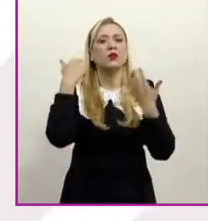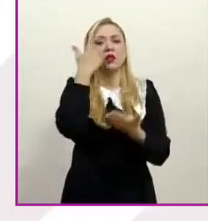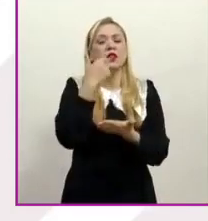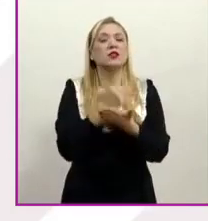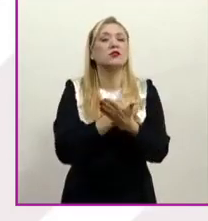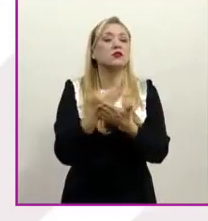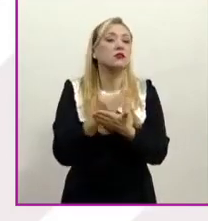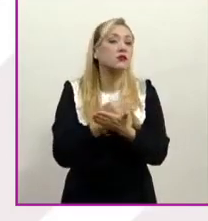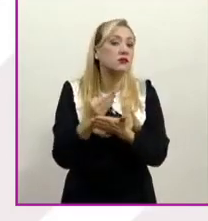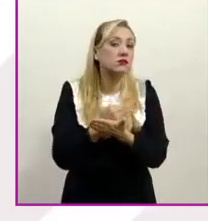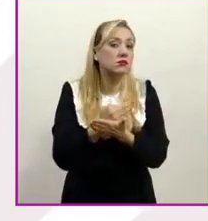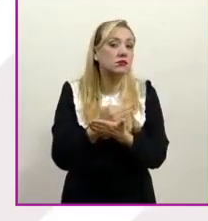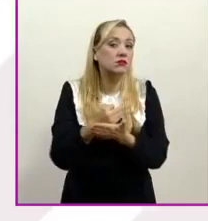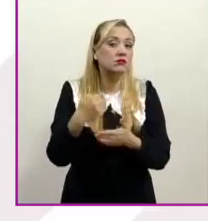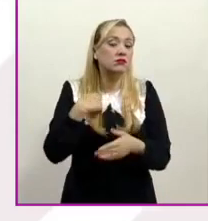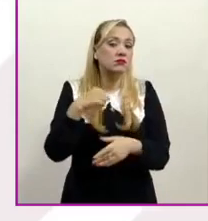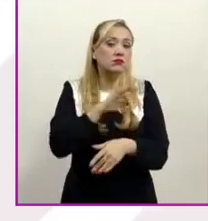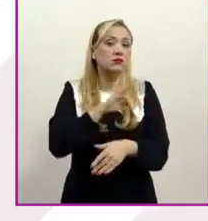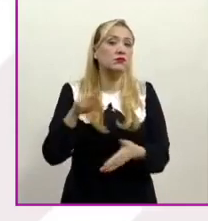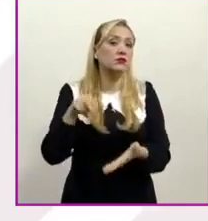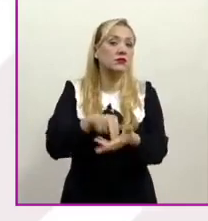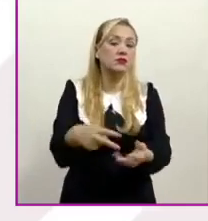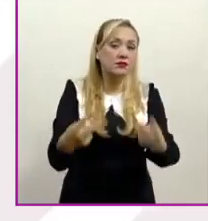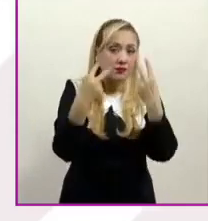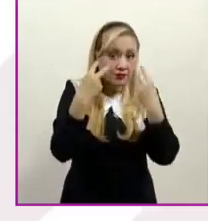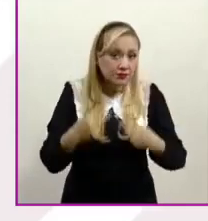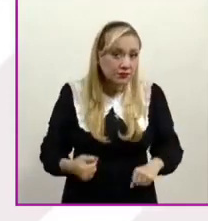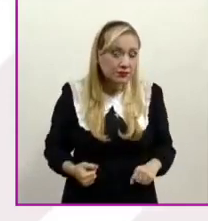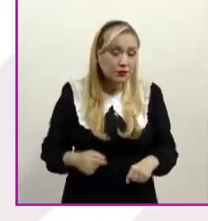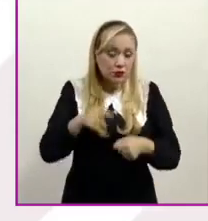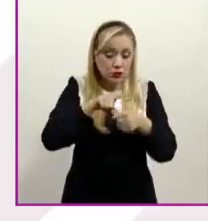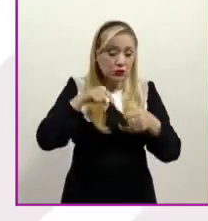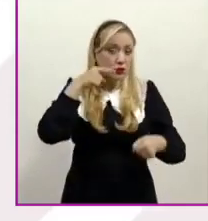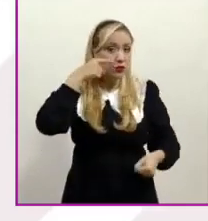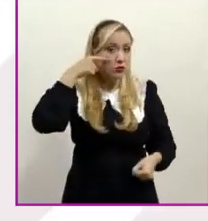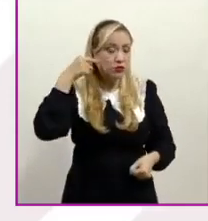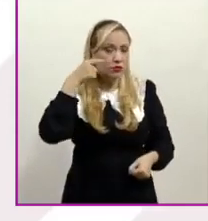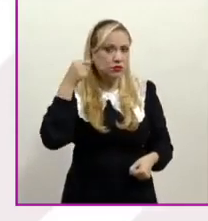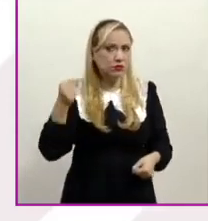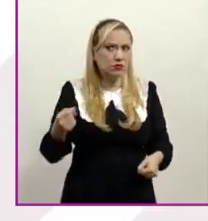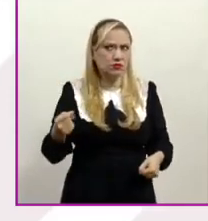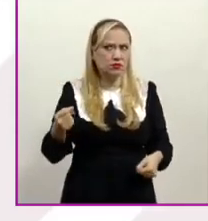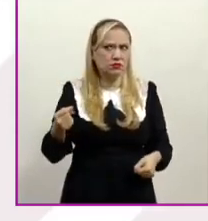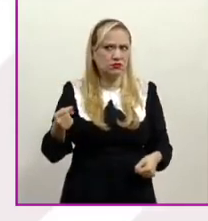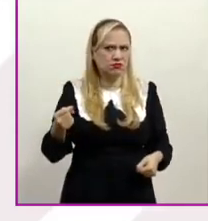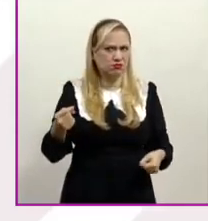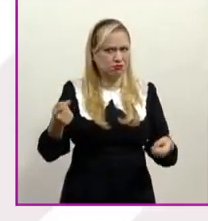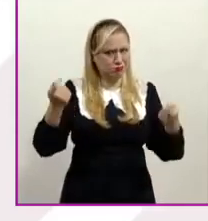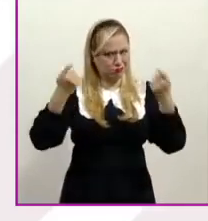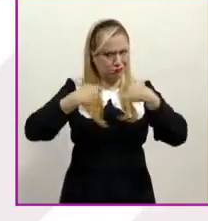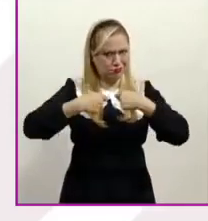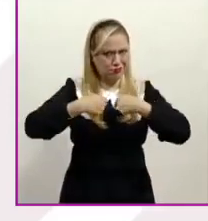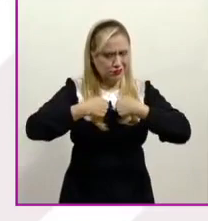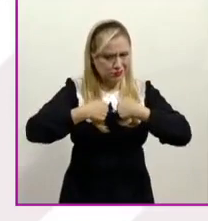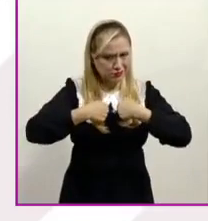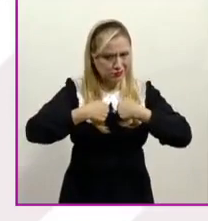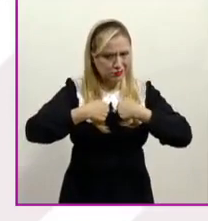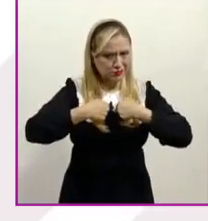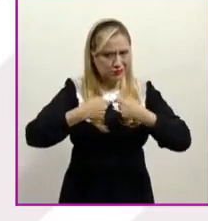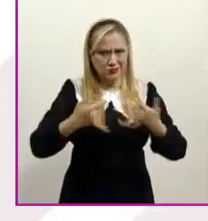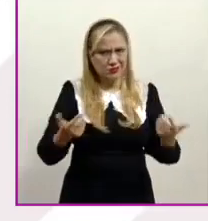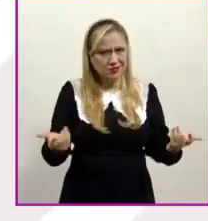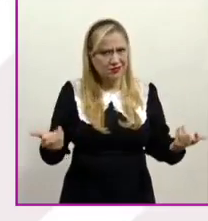prietos somos visibles y nuestros colores de piel no son, ni nuestros fenotipos representan tampoco